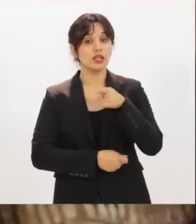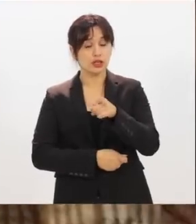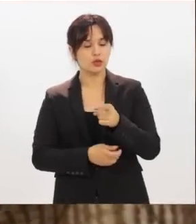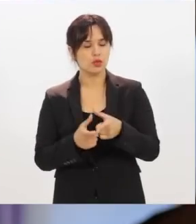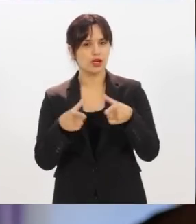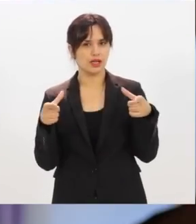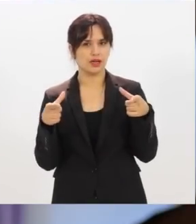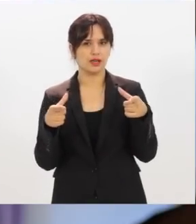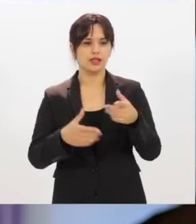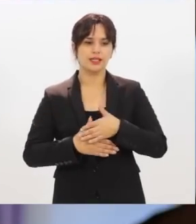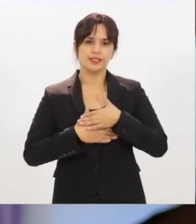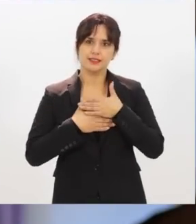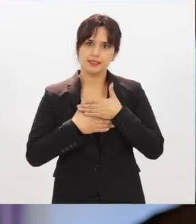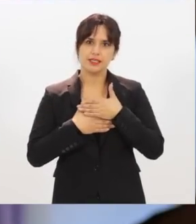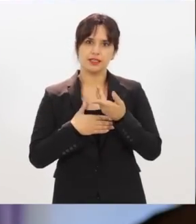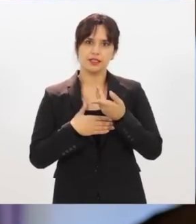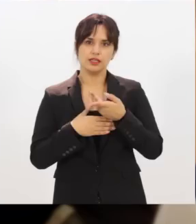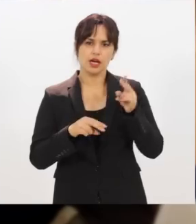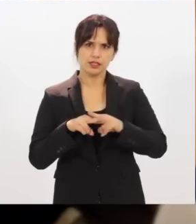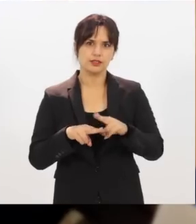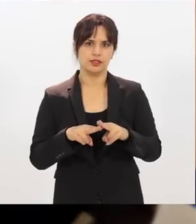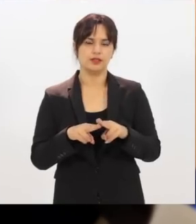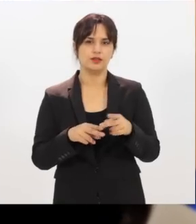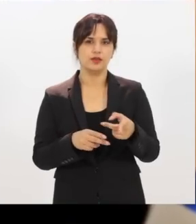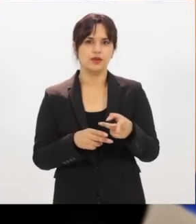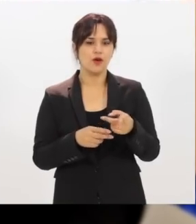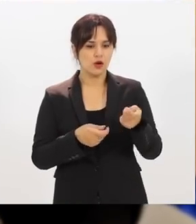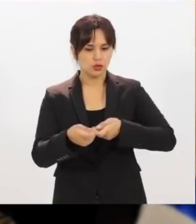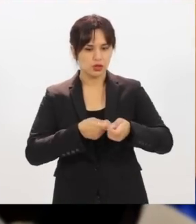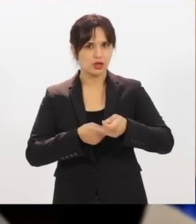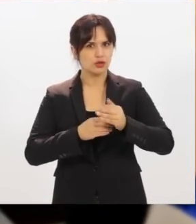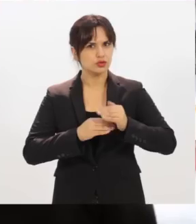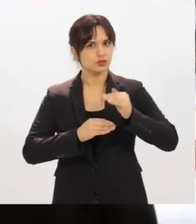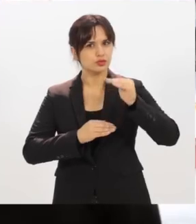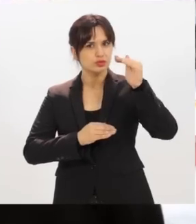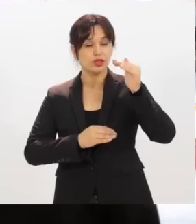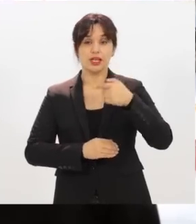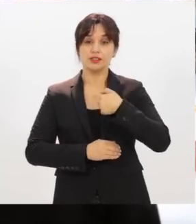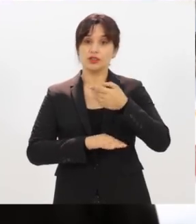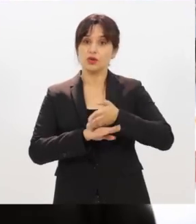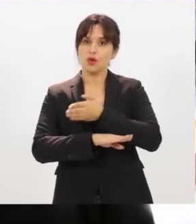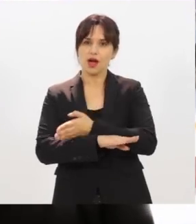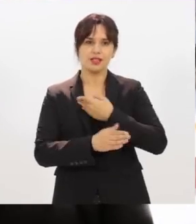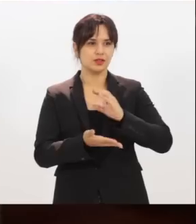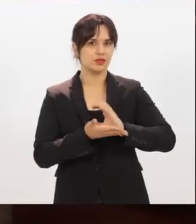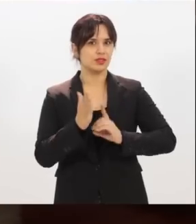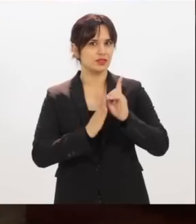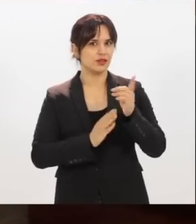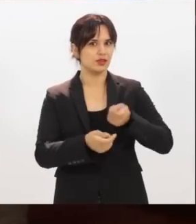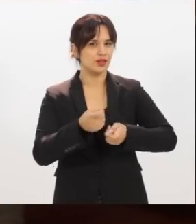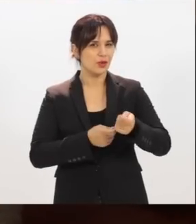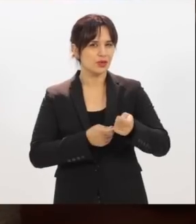tú crezcas. Siente que tienes que hacerlo, que tienes que llevar tu negocio a otro nivel. Si yo hubiese tenido un Centro de Desarrollo